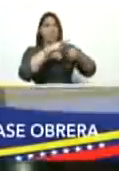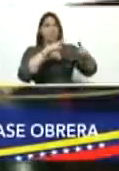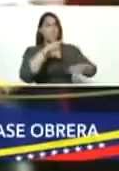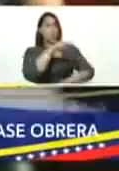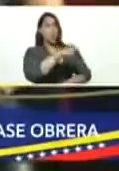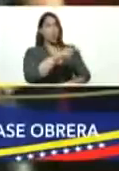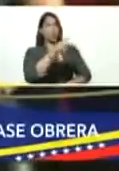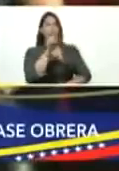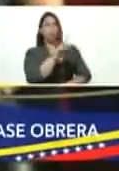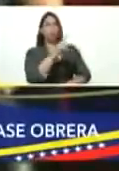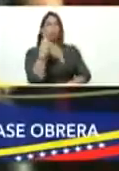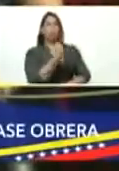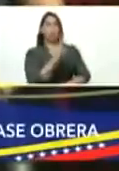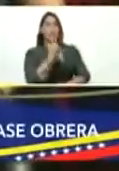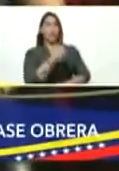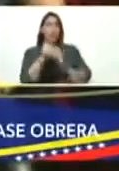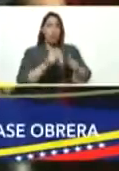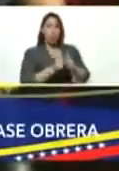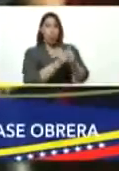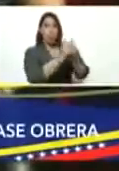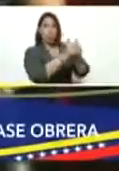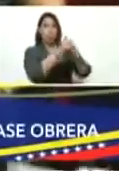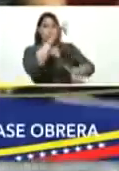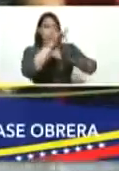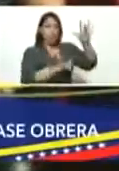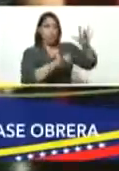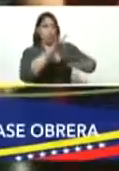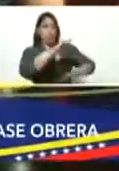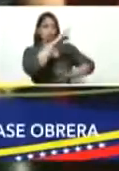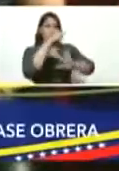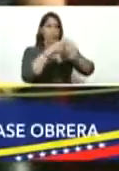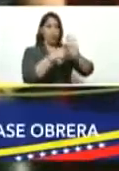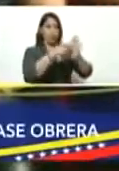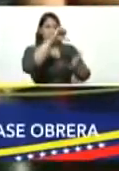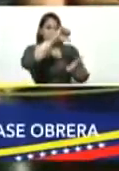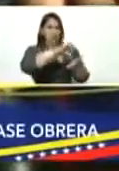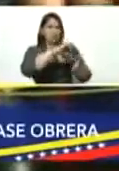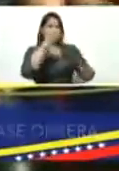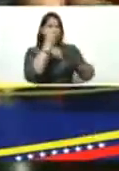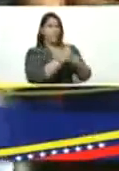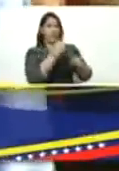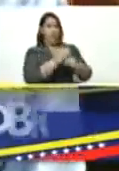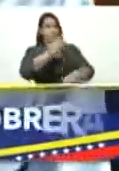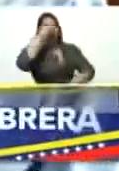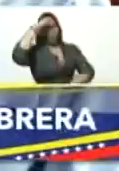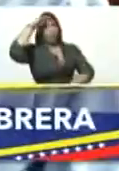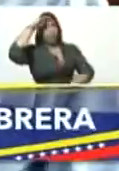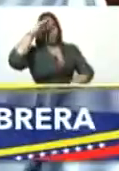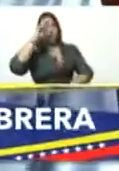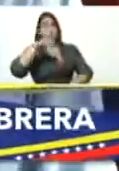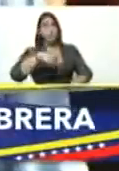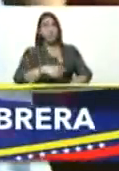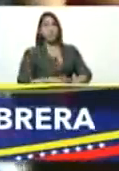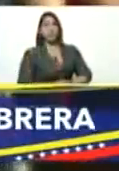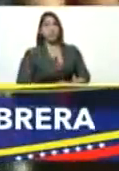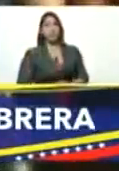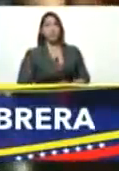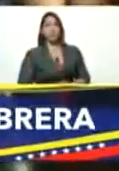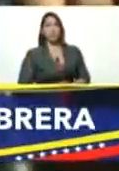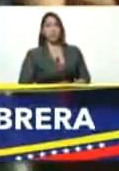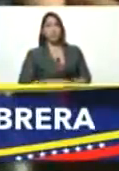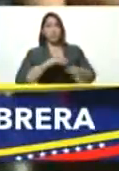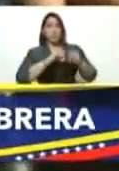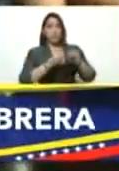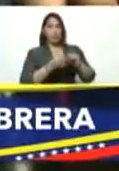acompaña el secretario general de la central de trabajadores de cuba sino también a través